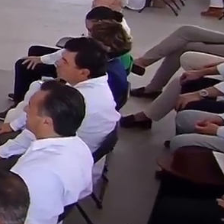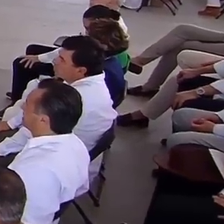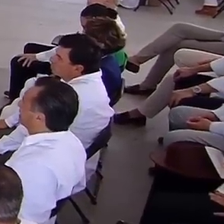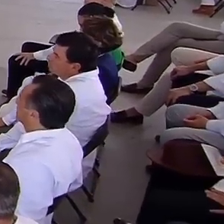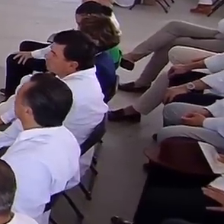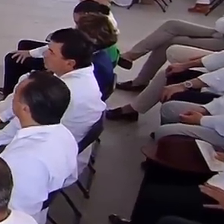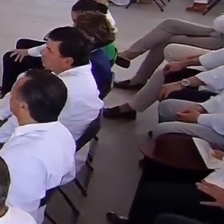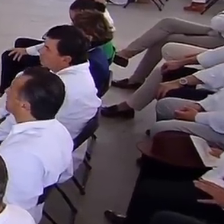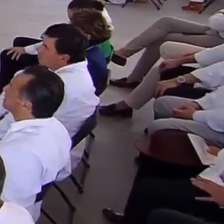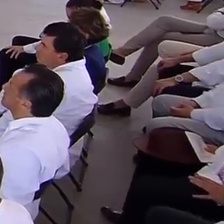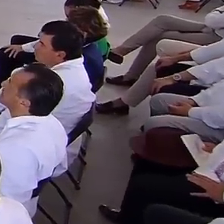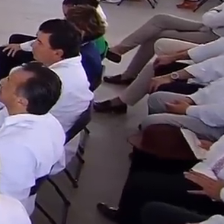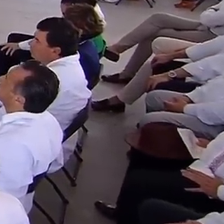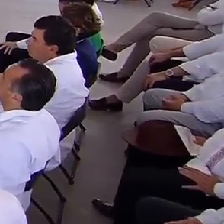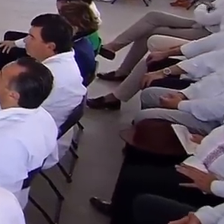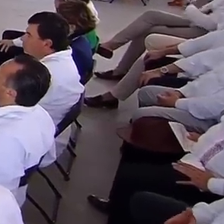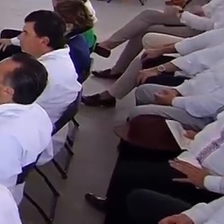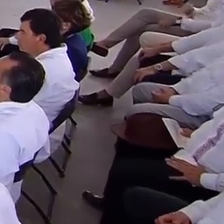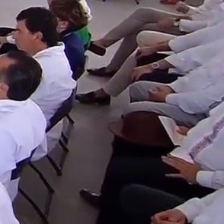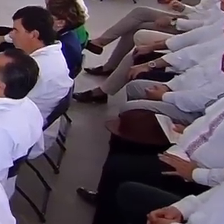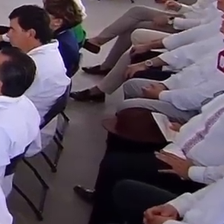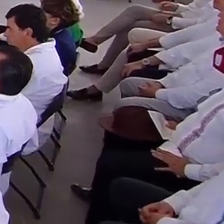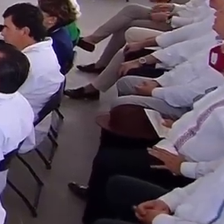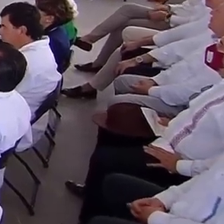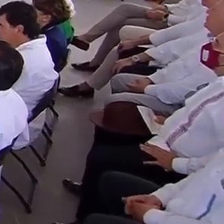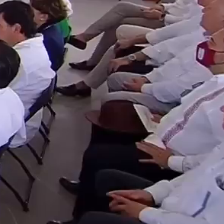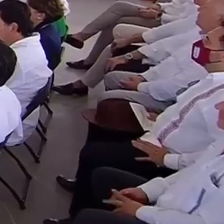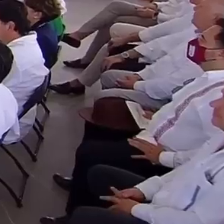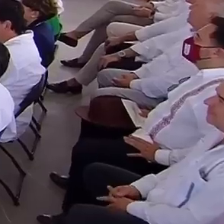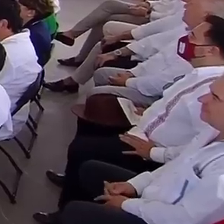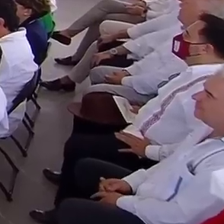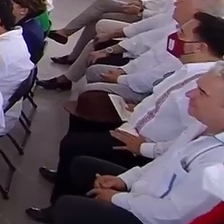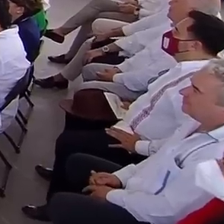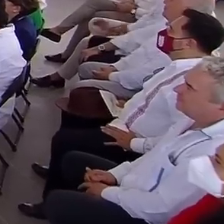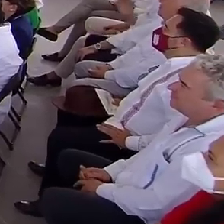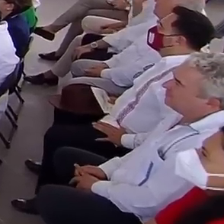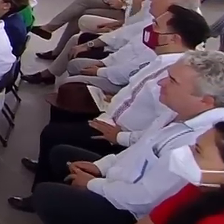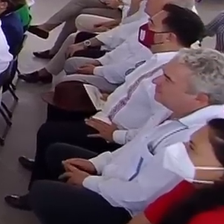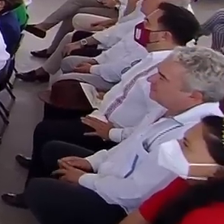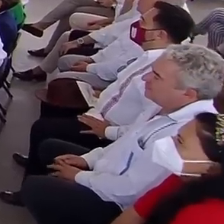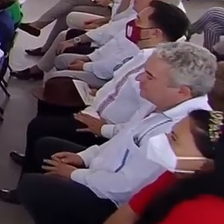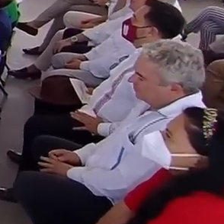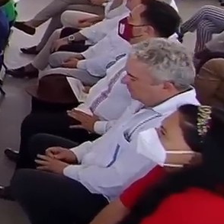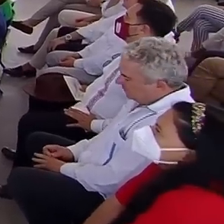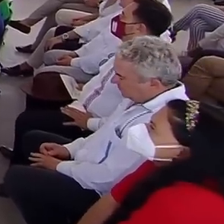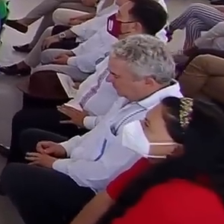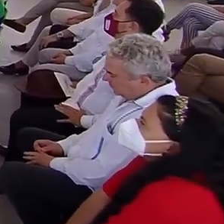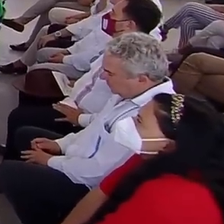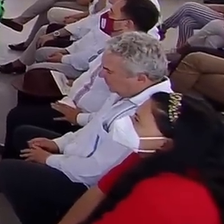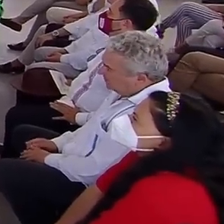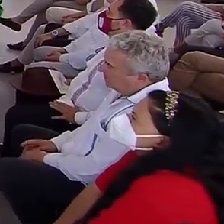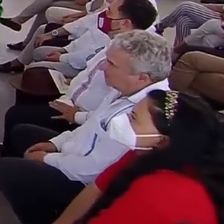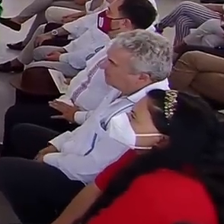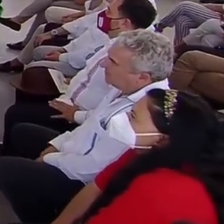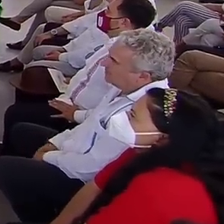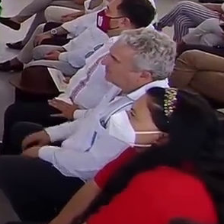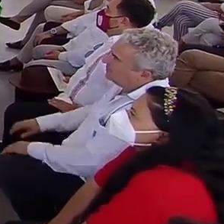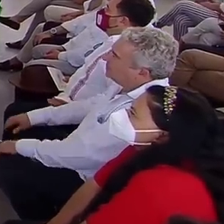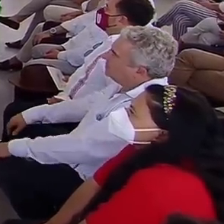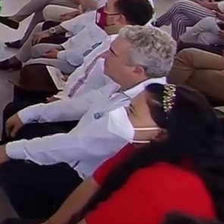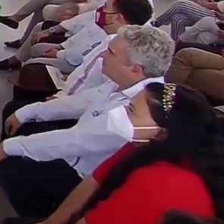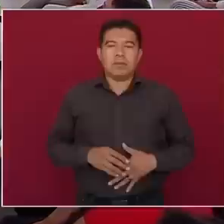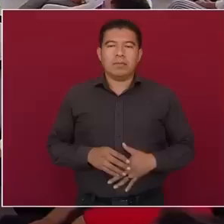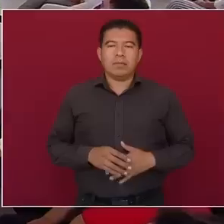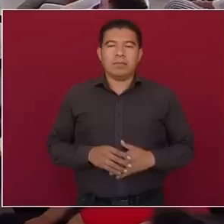45 grados a la sombra, por lo que las empresas tomaron las medidas para garantizar la seguridad de los trabajadores. Y como